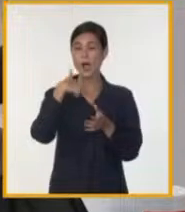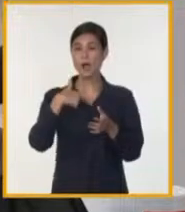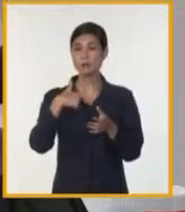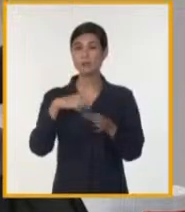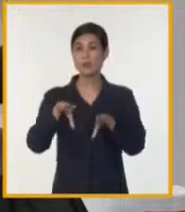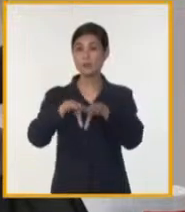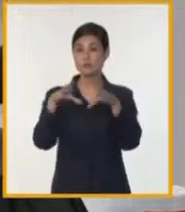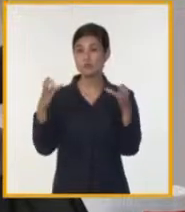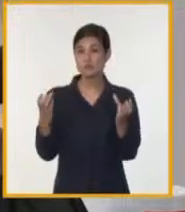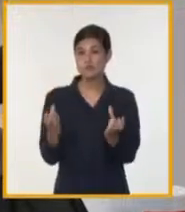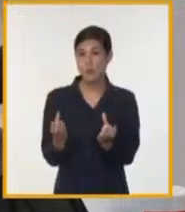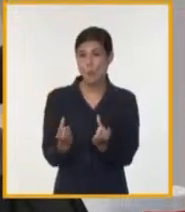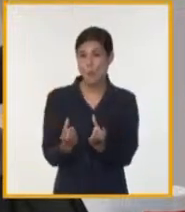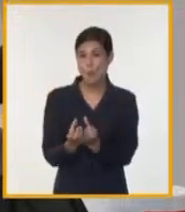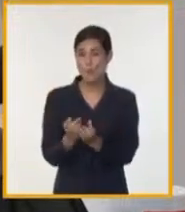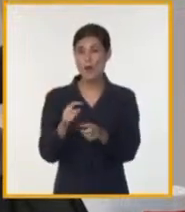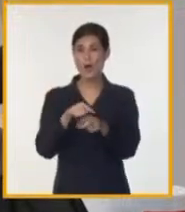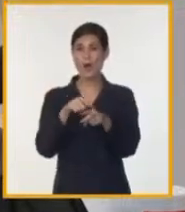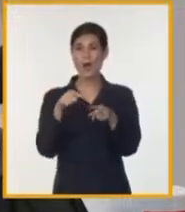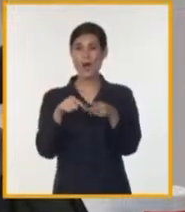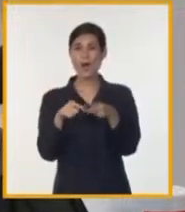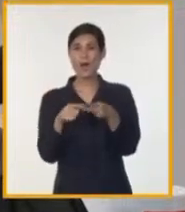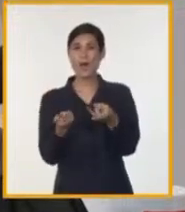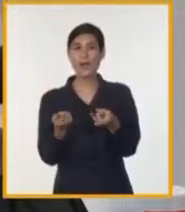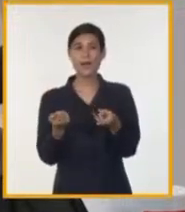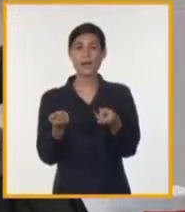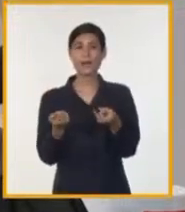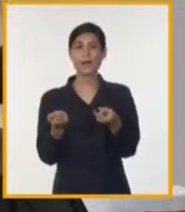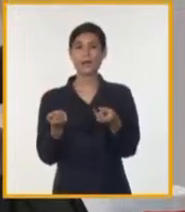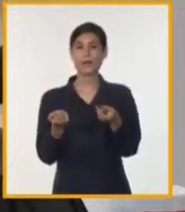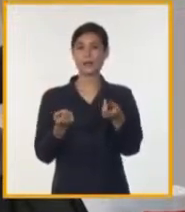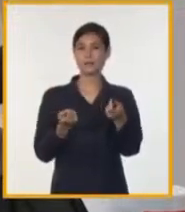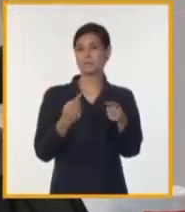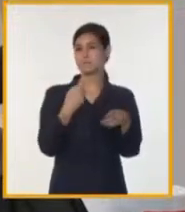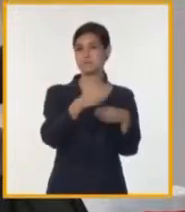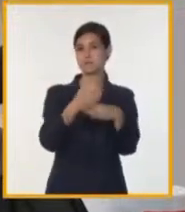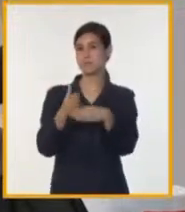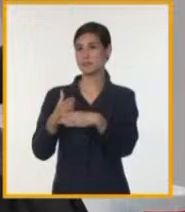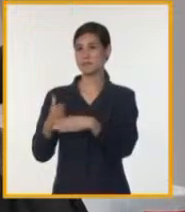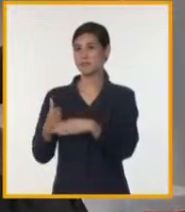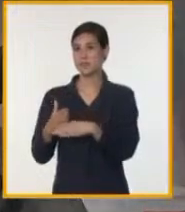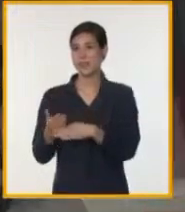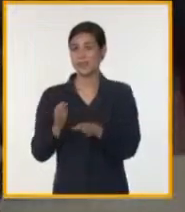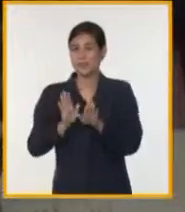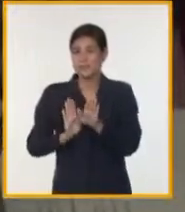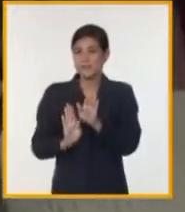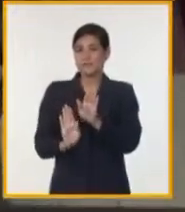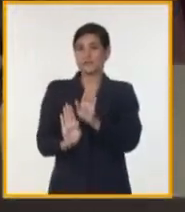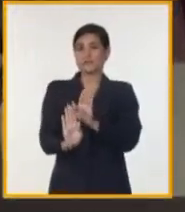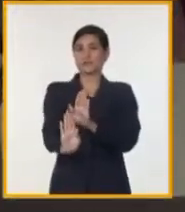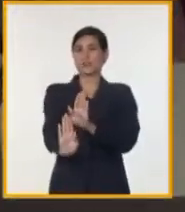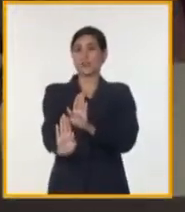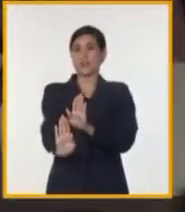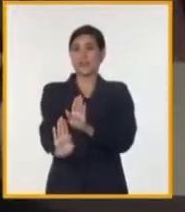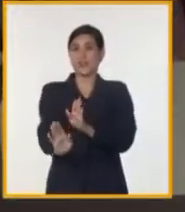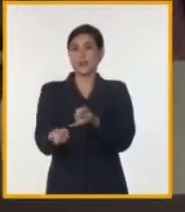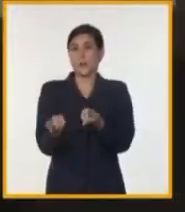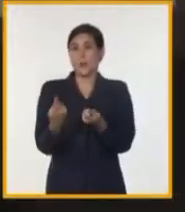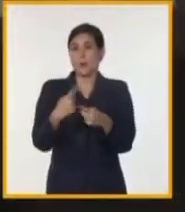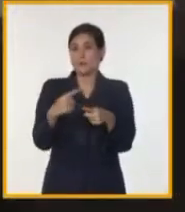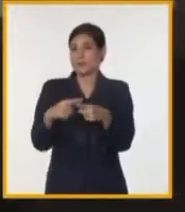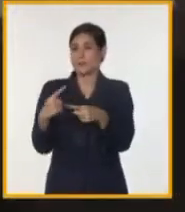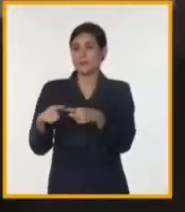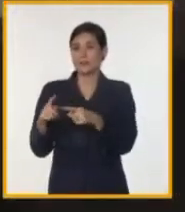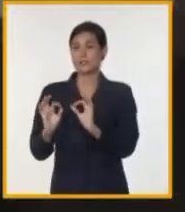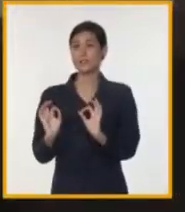estabilidad del vehículo, con la dirección, con las suspensiones, con los sistemas de embrague. Y nos golpea mucho la escasez de